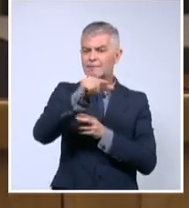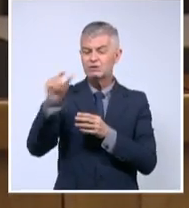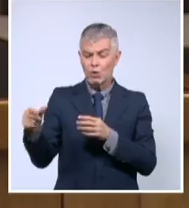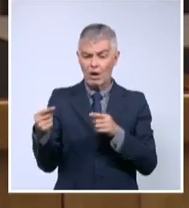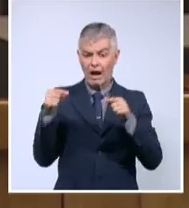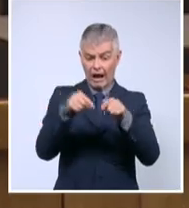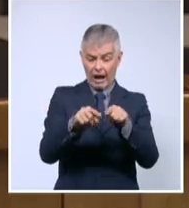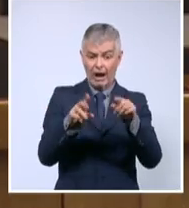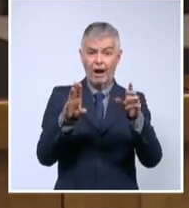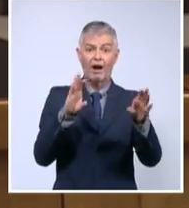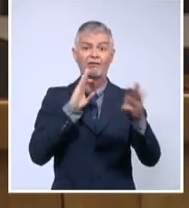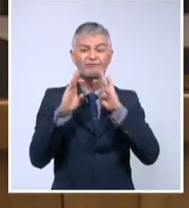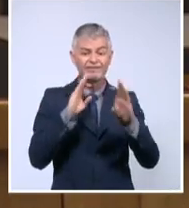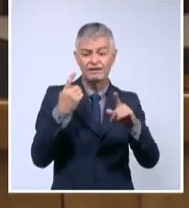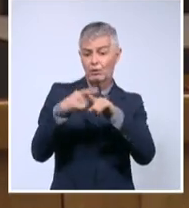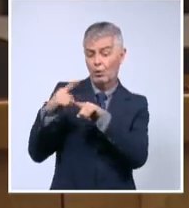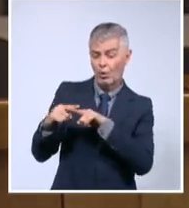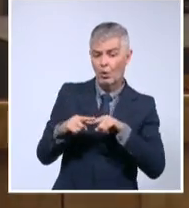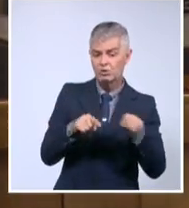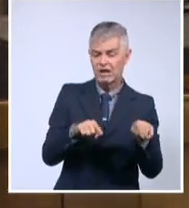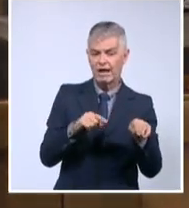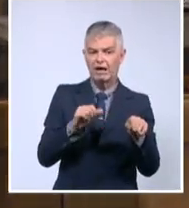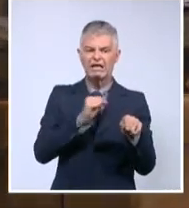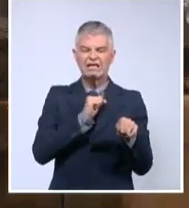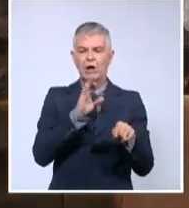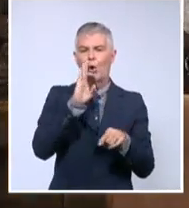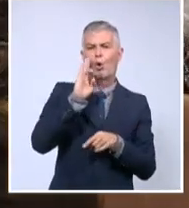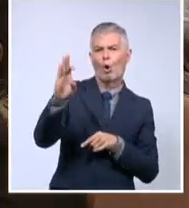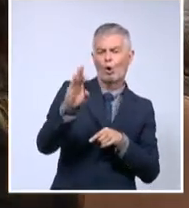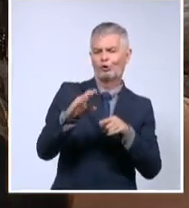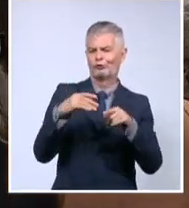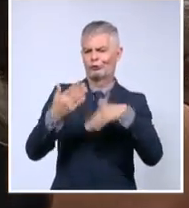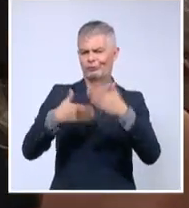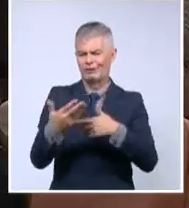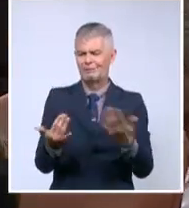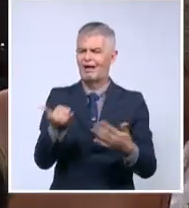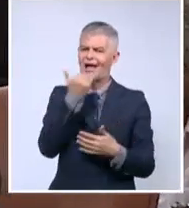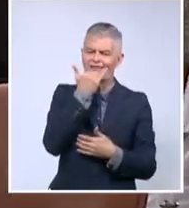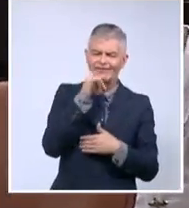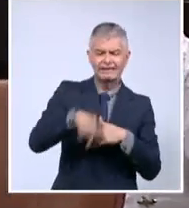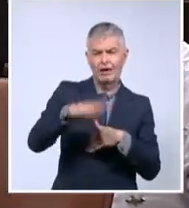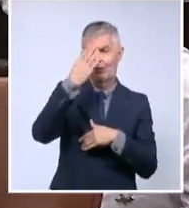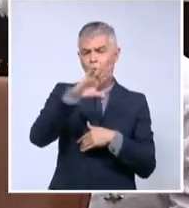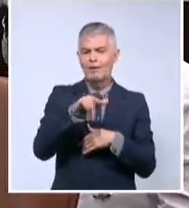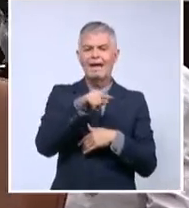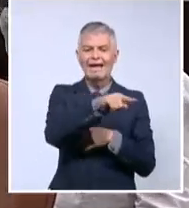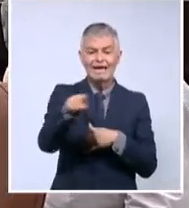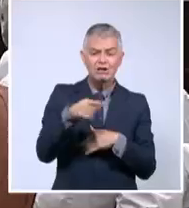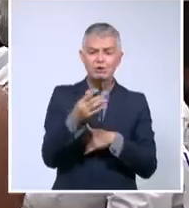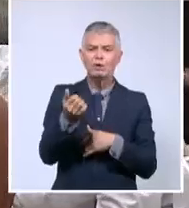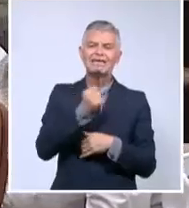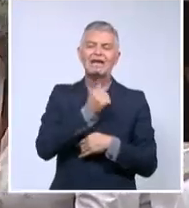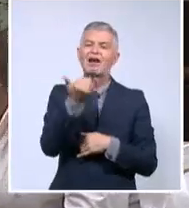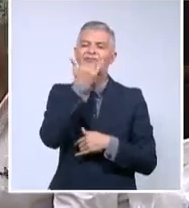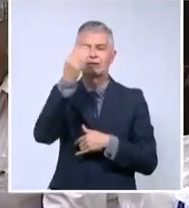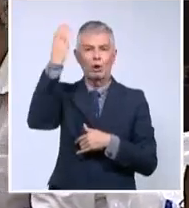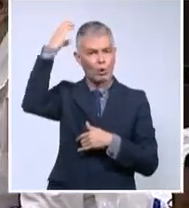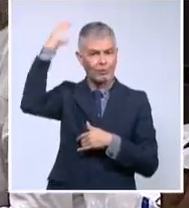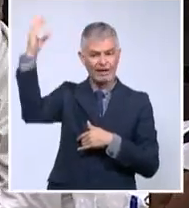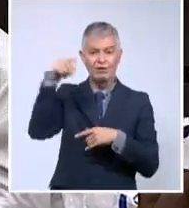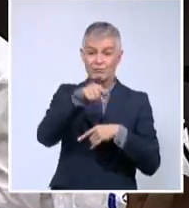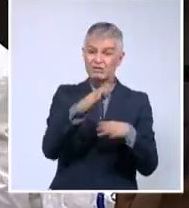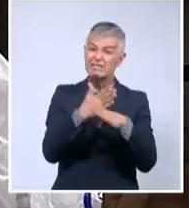odio, el revanchismo y el deseo de dañar a un gobierno, aunque eso signifique dañar a todo el pueblo, hay muchos más